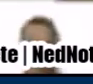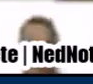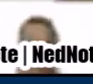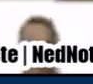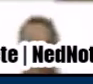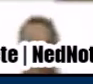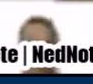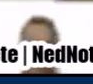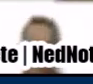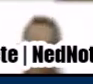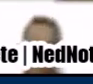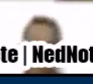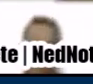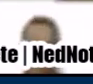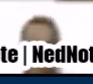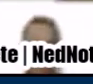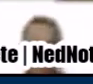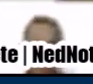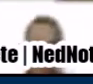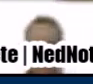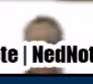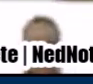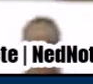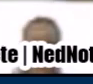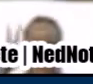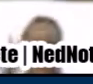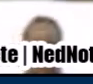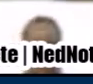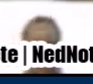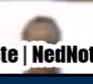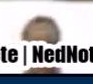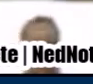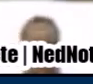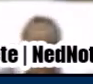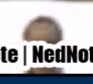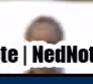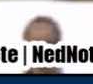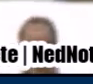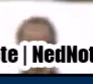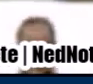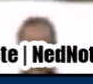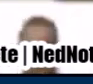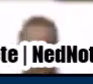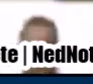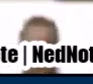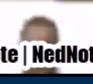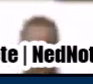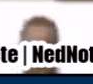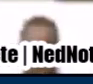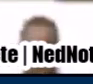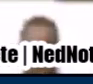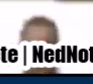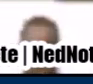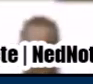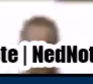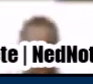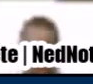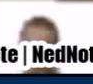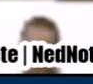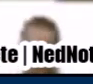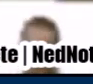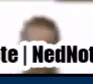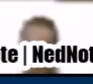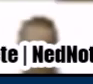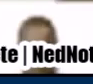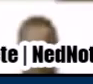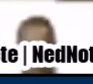enfrentamos hoy a un modelo autoritario, y que para eso necesitamos herramientas de lucha. Y los últimos días, las últimas